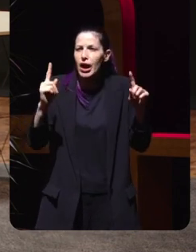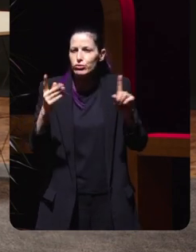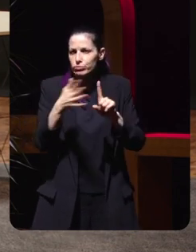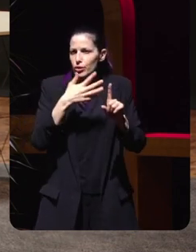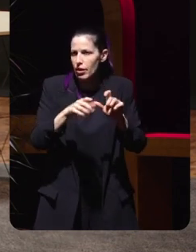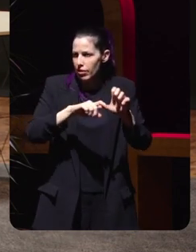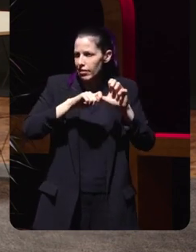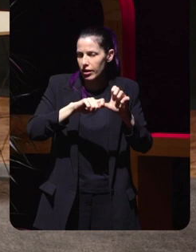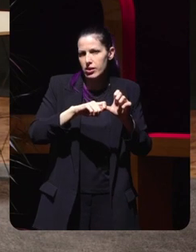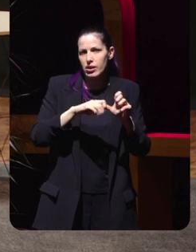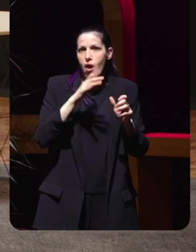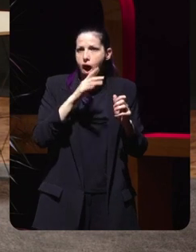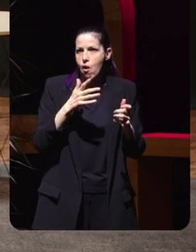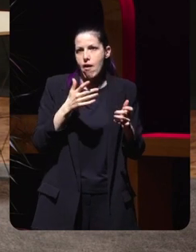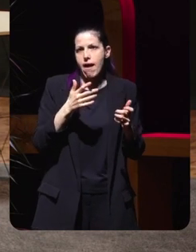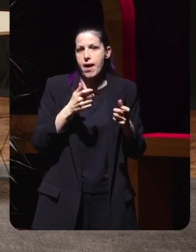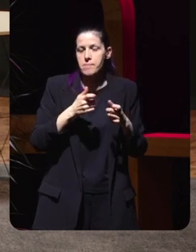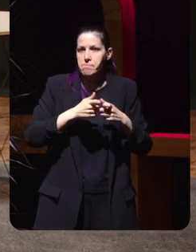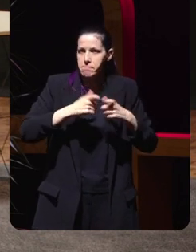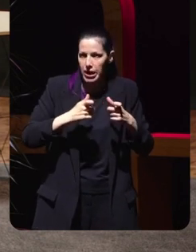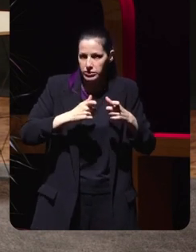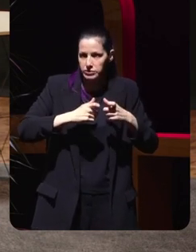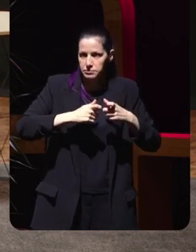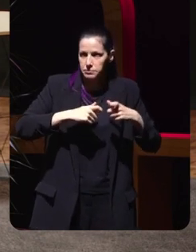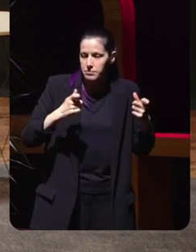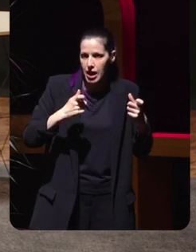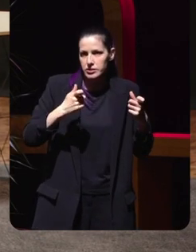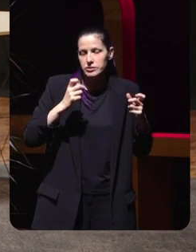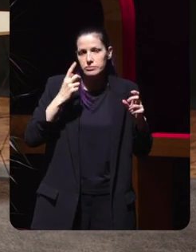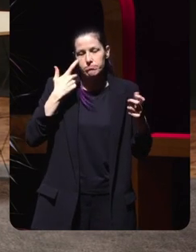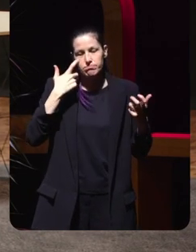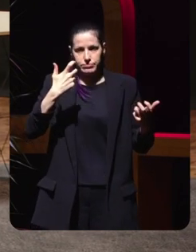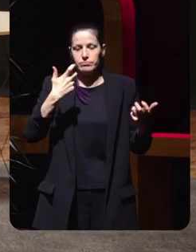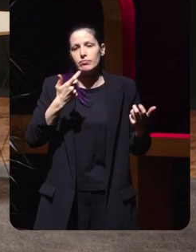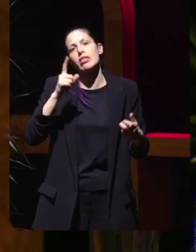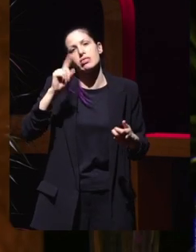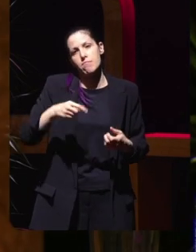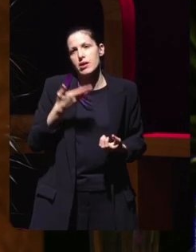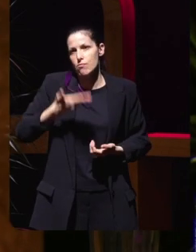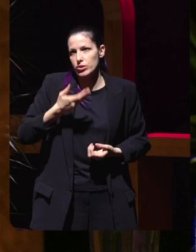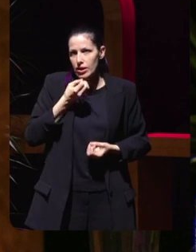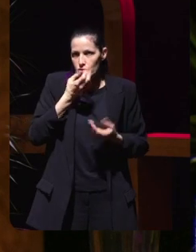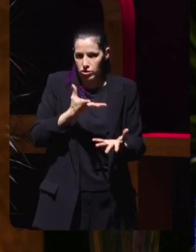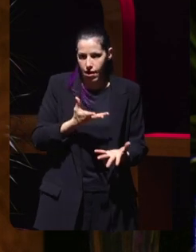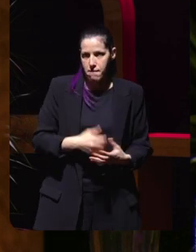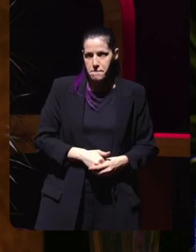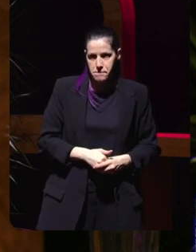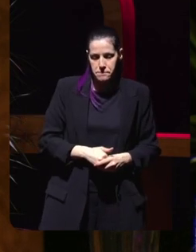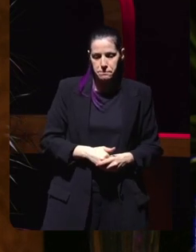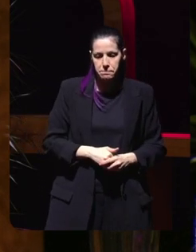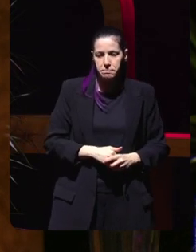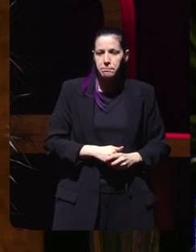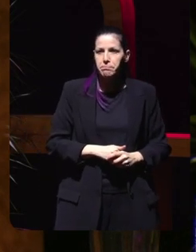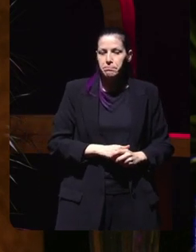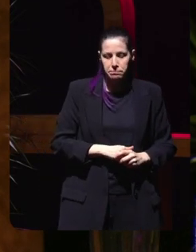cada vez más salud cada vez tomamos más conciencia y creo que es importante también contarlo bien Bueno cuando